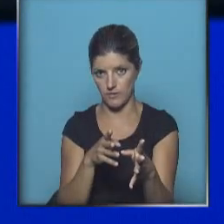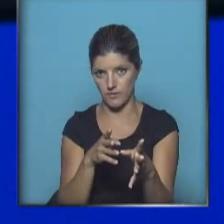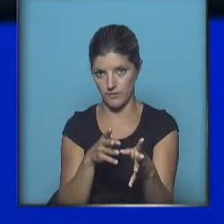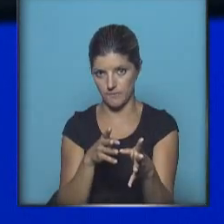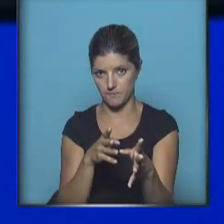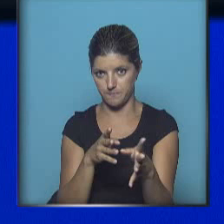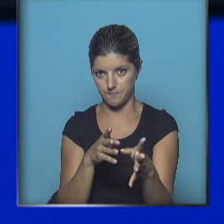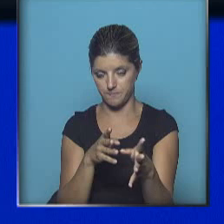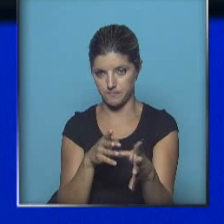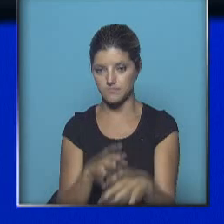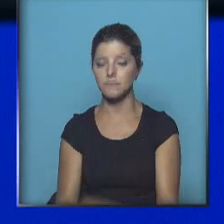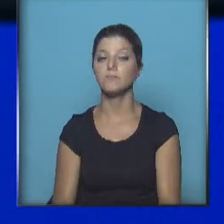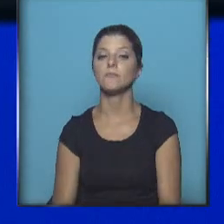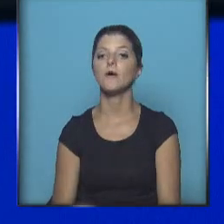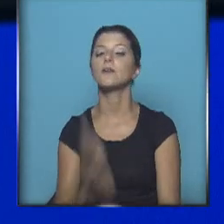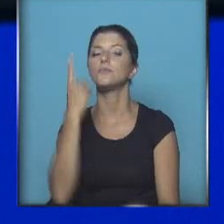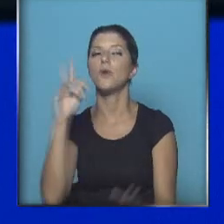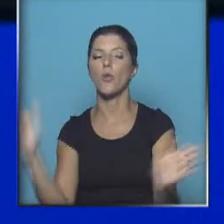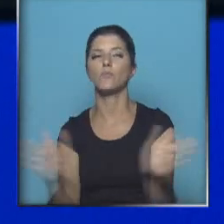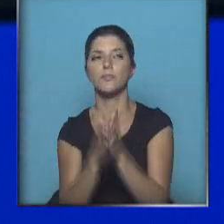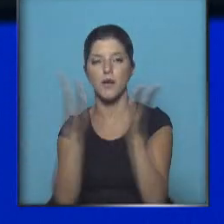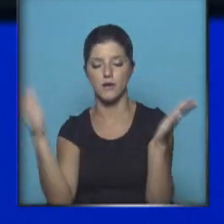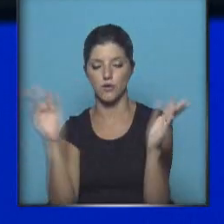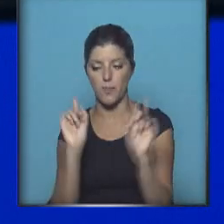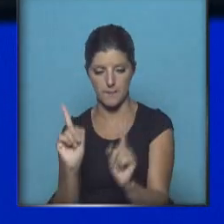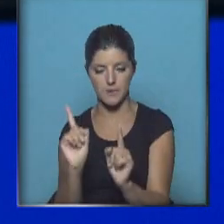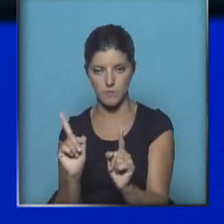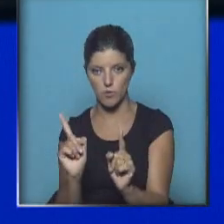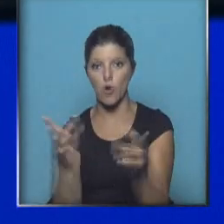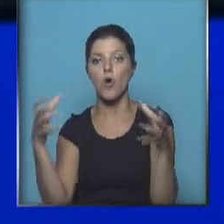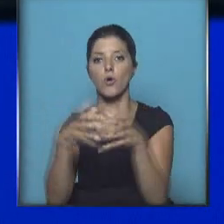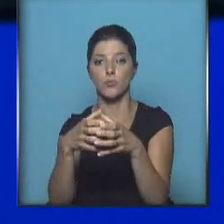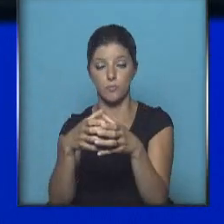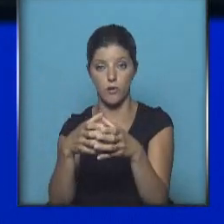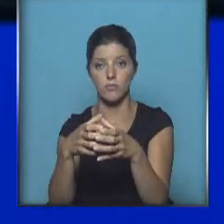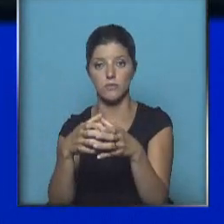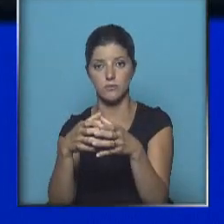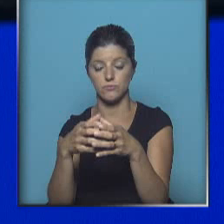en uno de los medios, no me acuerdo en cuál, del mismo grupo mediático,